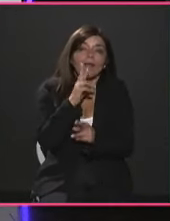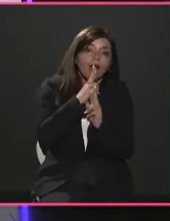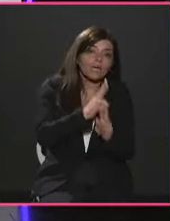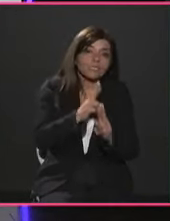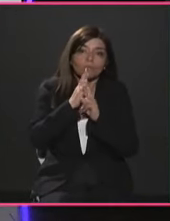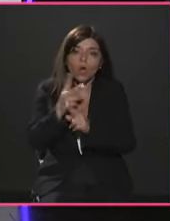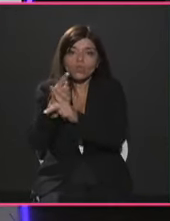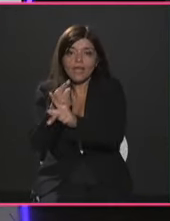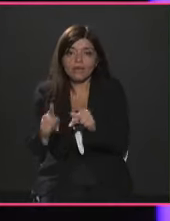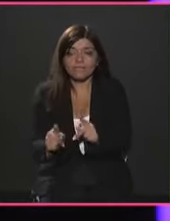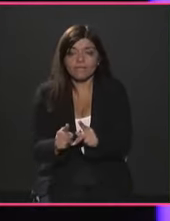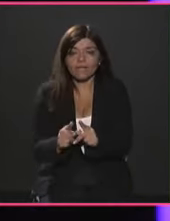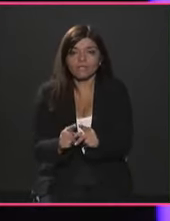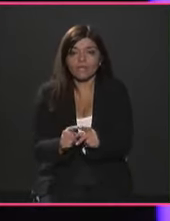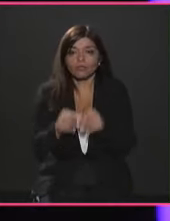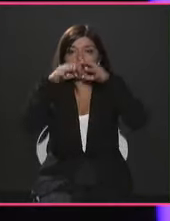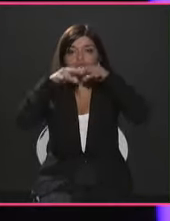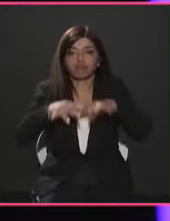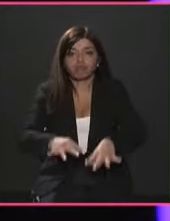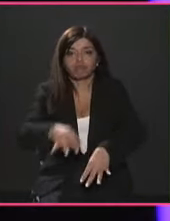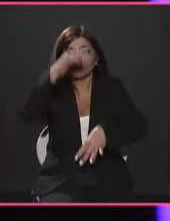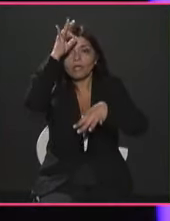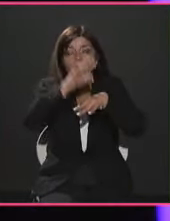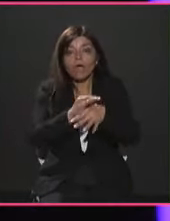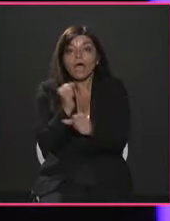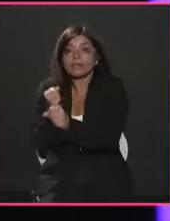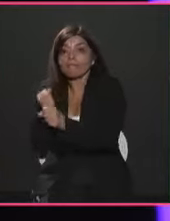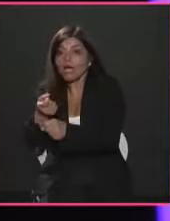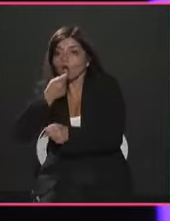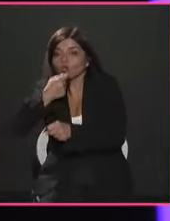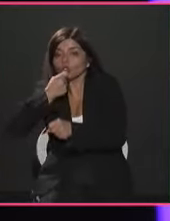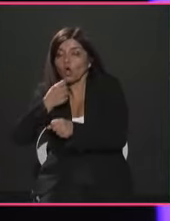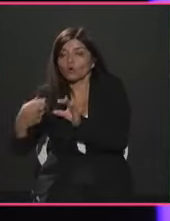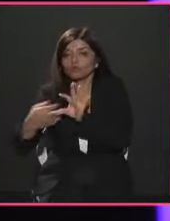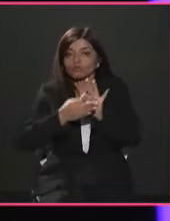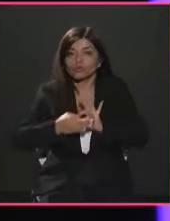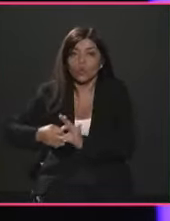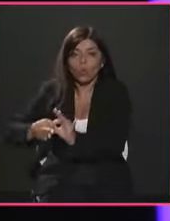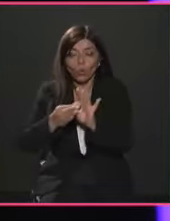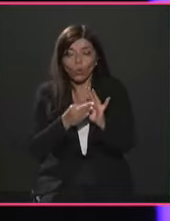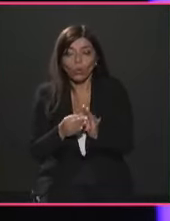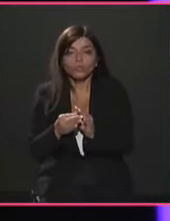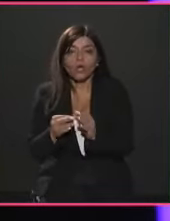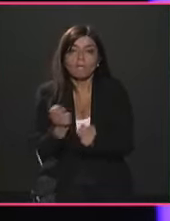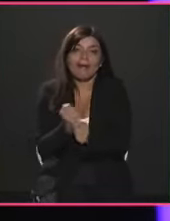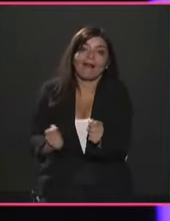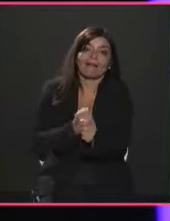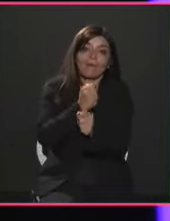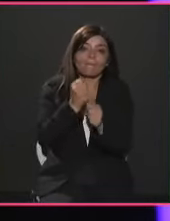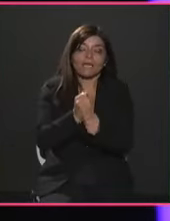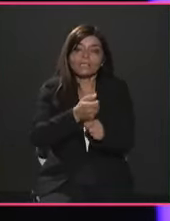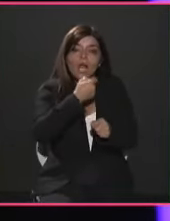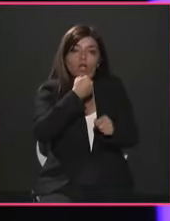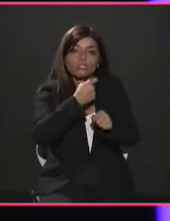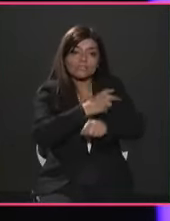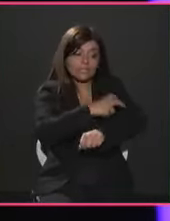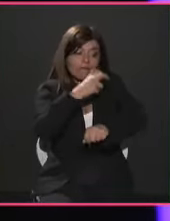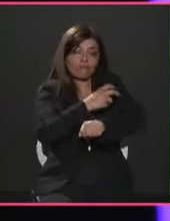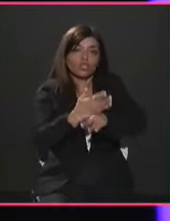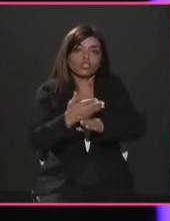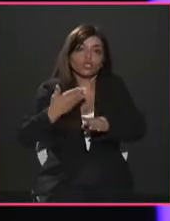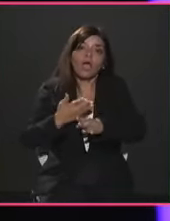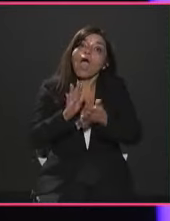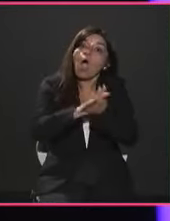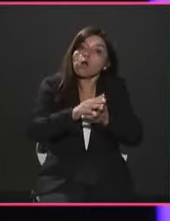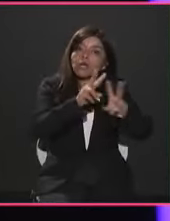a distintos brotes de enfermedades trabajar con antibióticos en conjunto para poder reemplazar los antibióticos en la